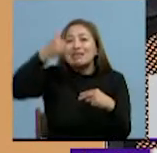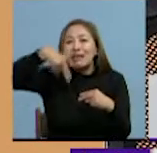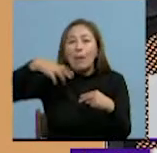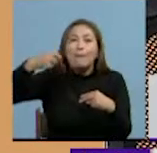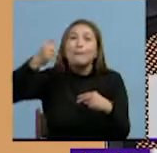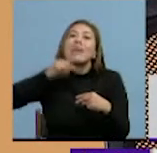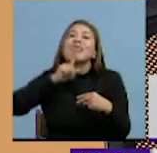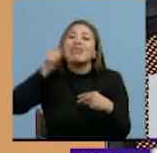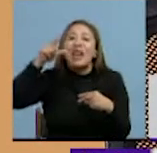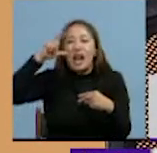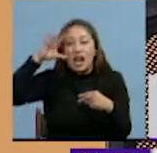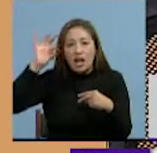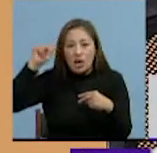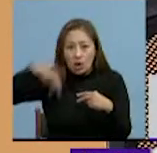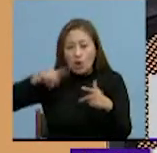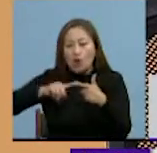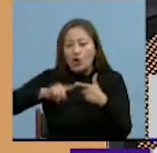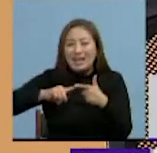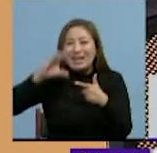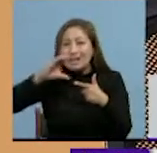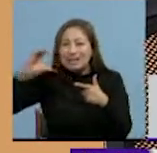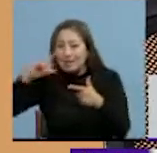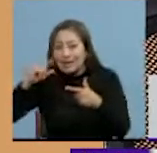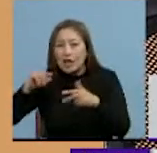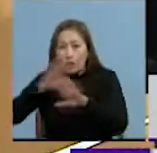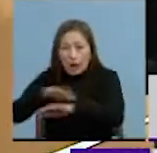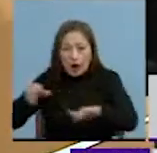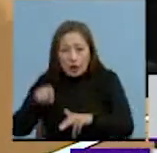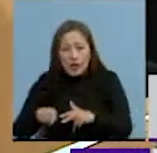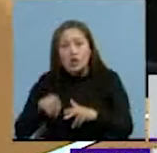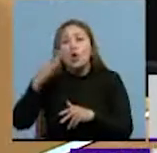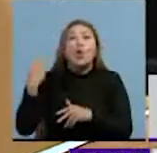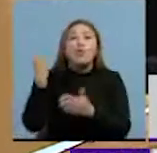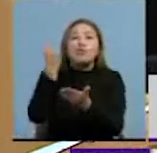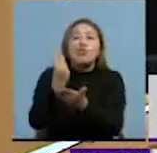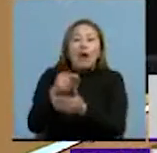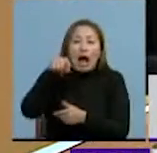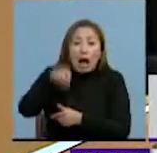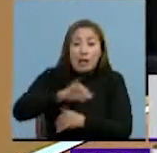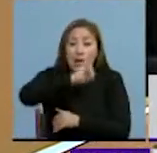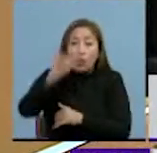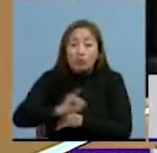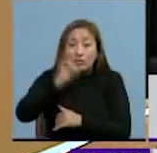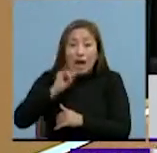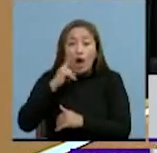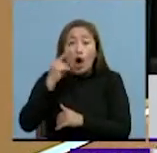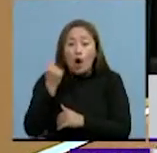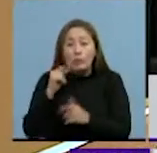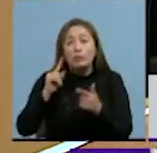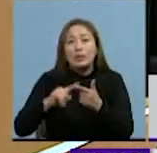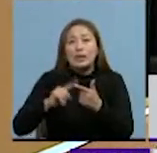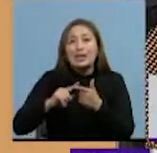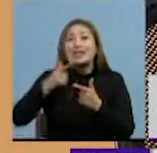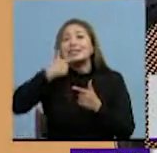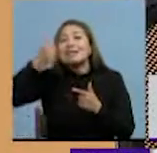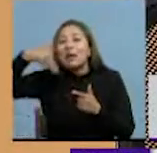los comedores escolares de la Triple C. Estuvieron acá con nosotros Juan Carlos Vargas y también Santiago